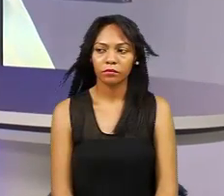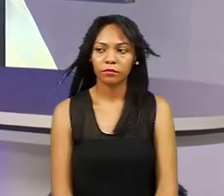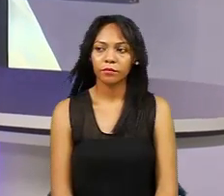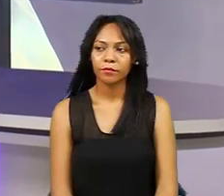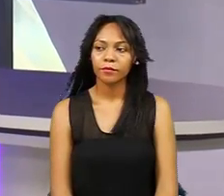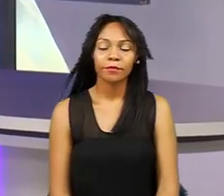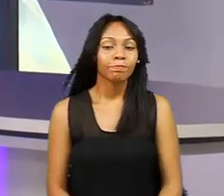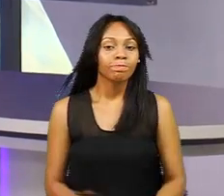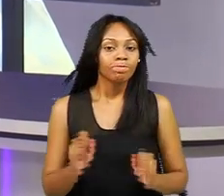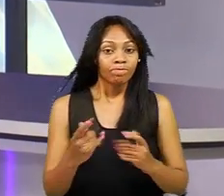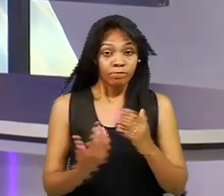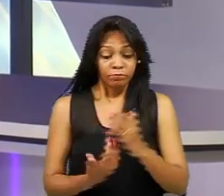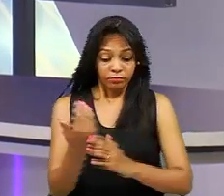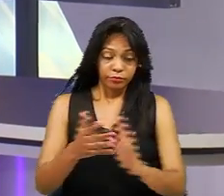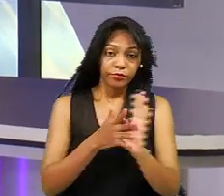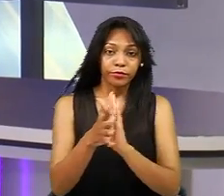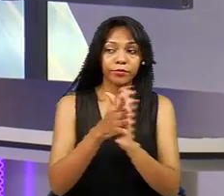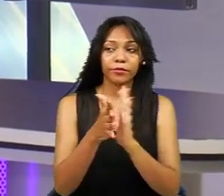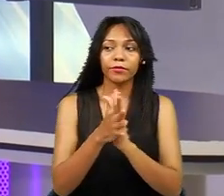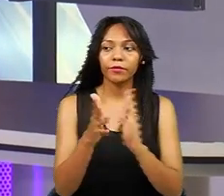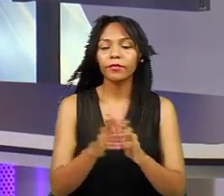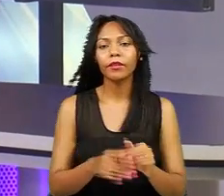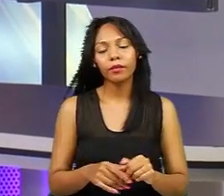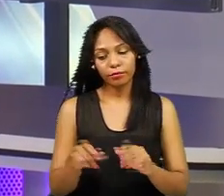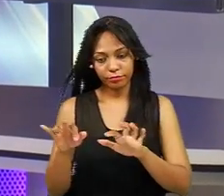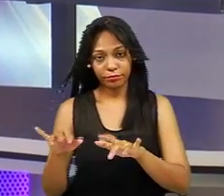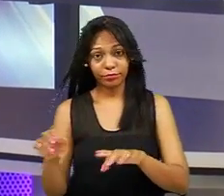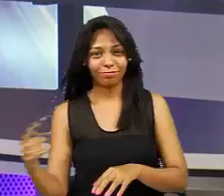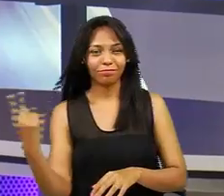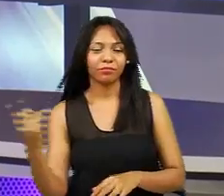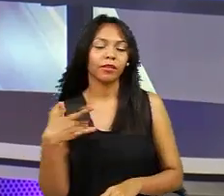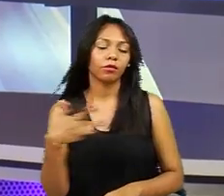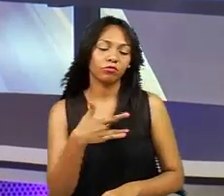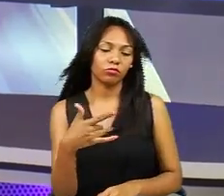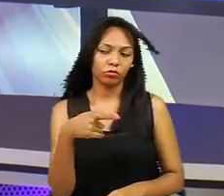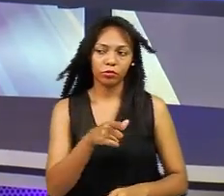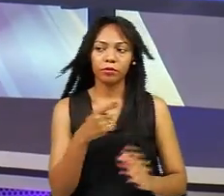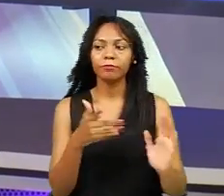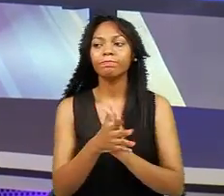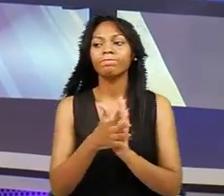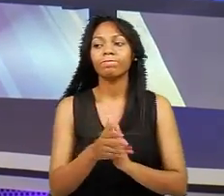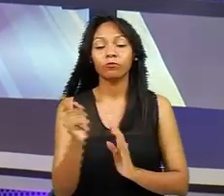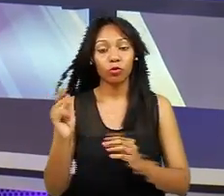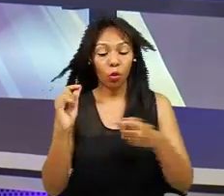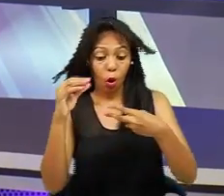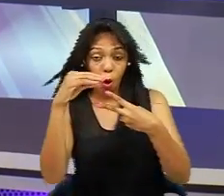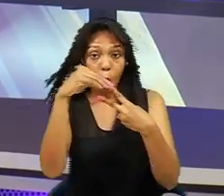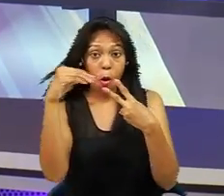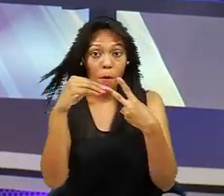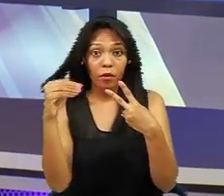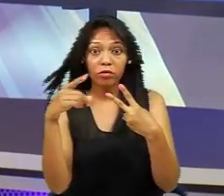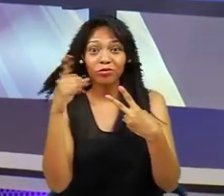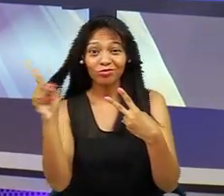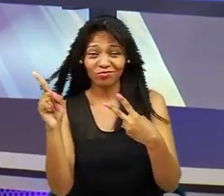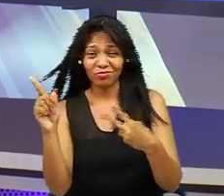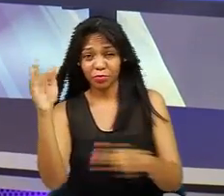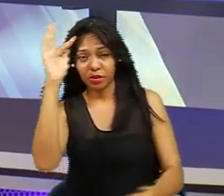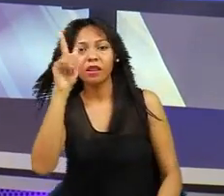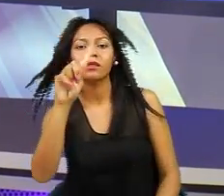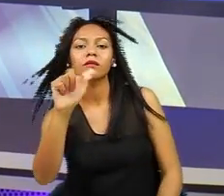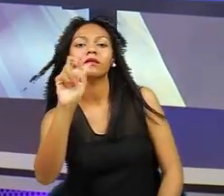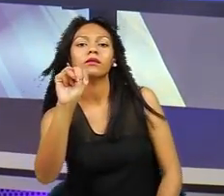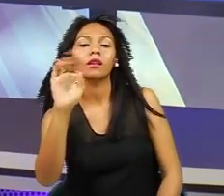Comenzamos con el desarrollo de nuestra información. Secretario Local de Salud confirma suspensión de servicios de Coomeva en la clínica San José. De acuerdo con el funcionario,